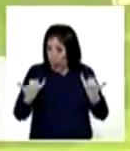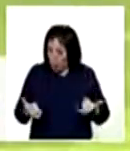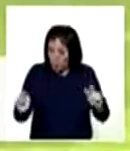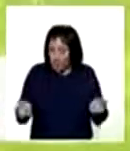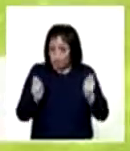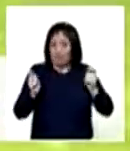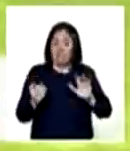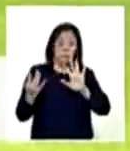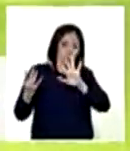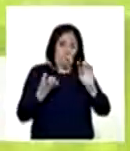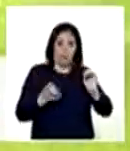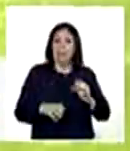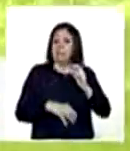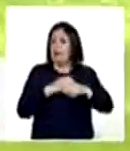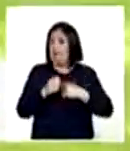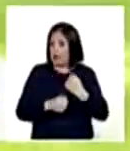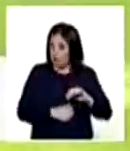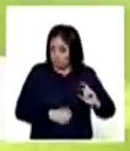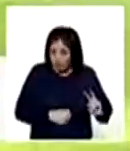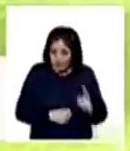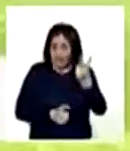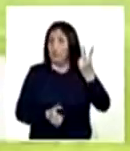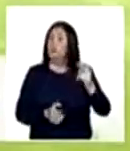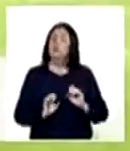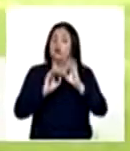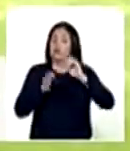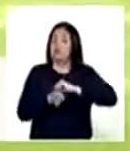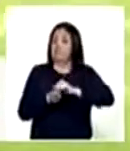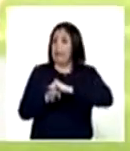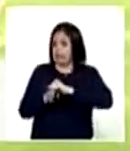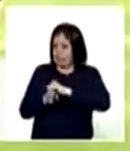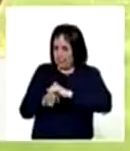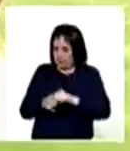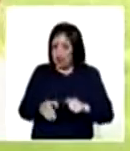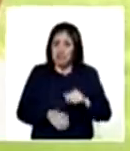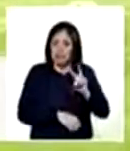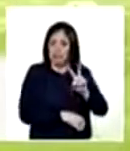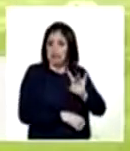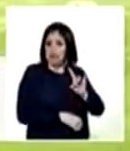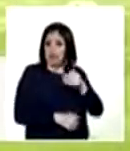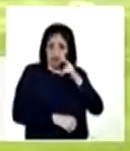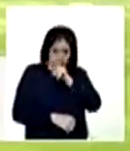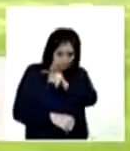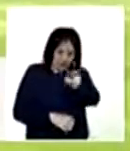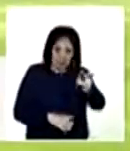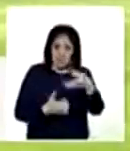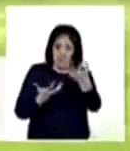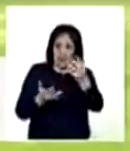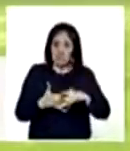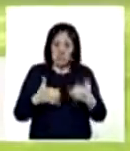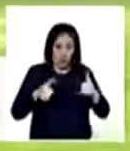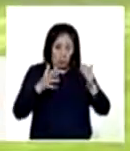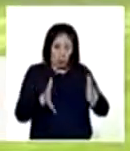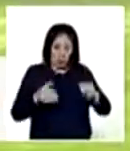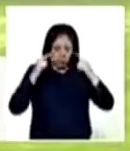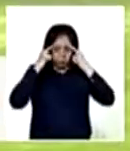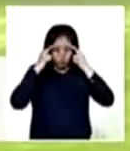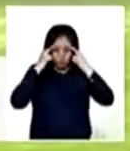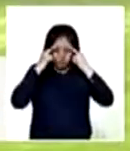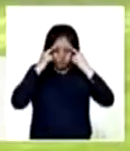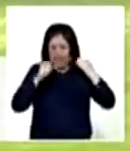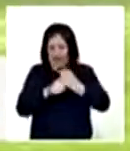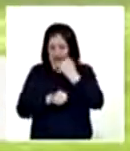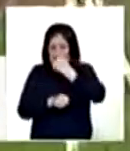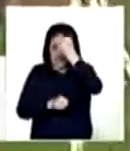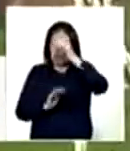90 años, cumplió su segundo día de entrenamientos en la vida. Ahí tienen pantalla, los jugadores están mentalizados en derrotar a Nueva